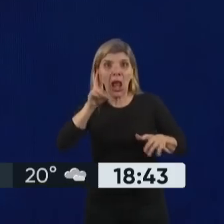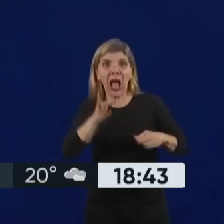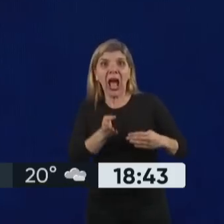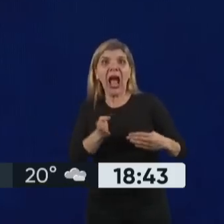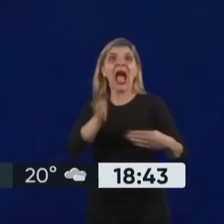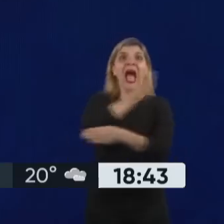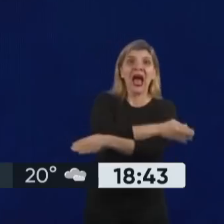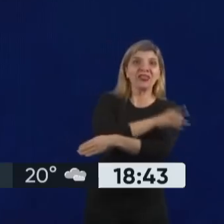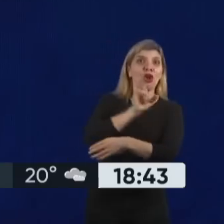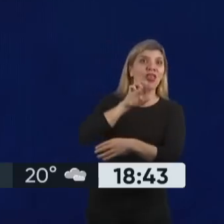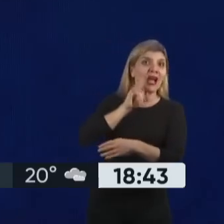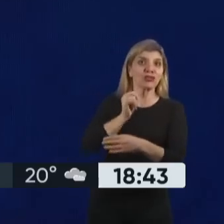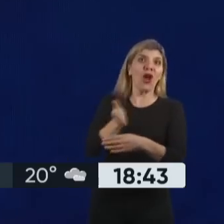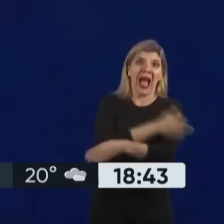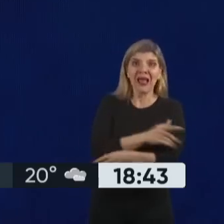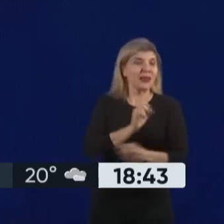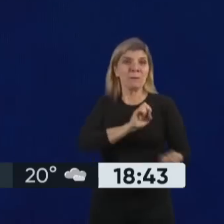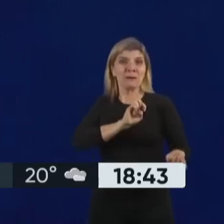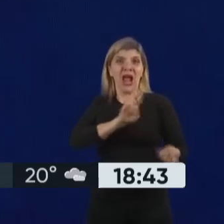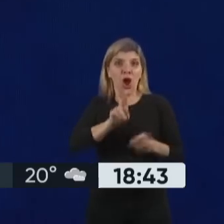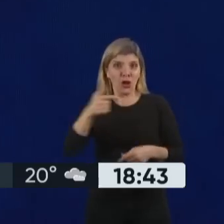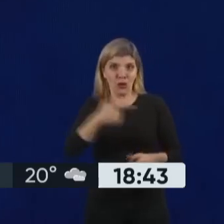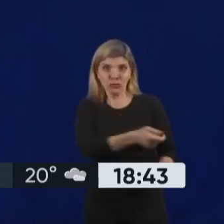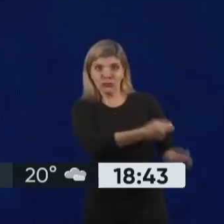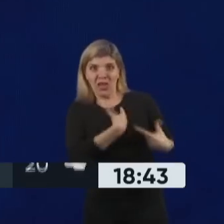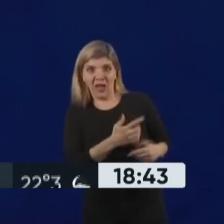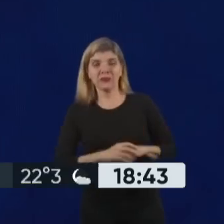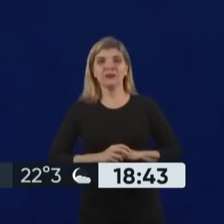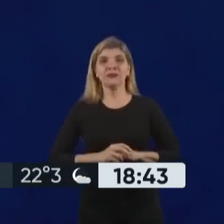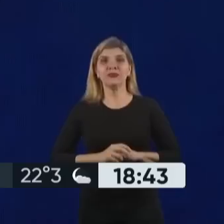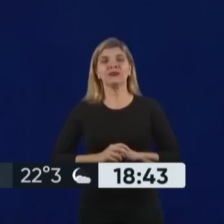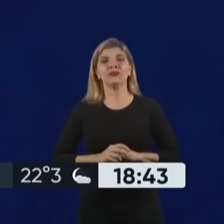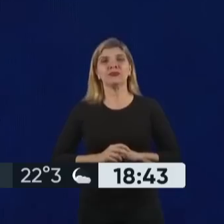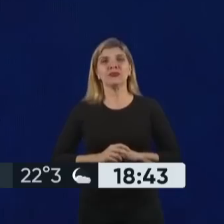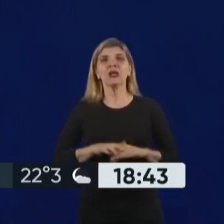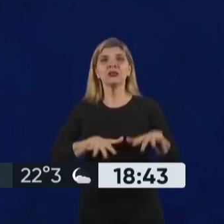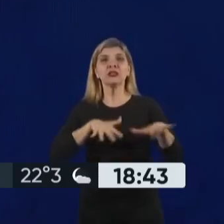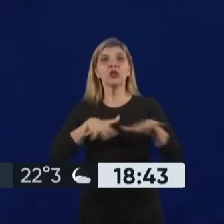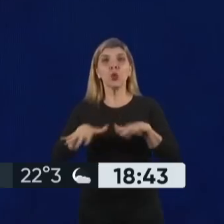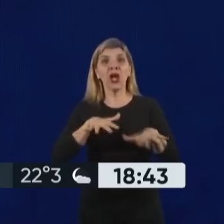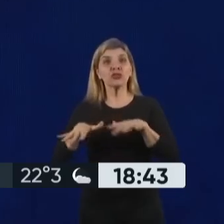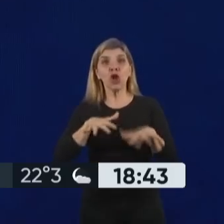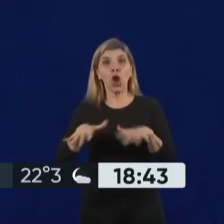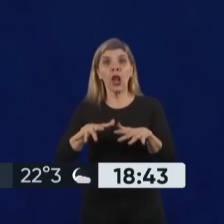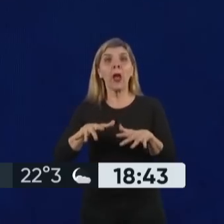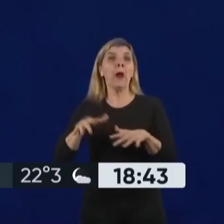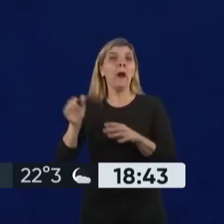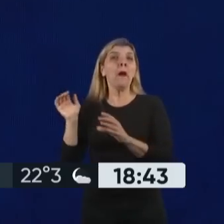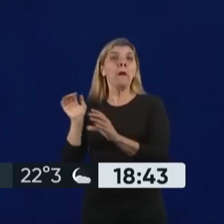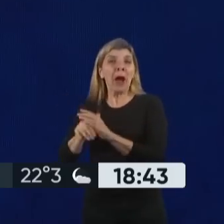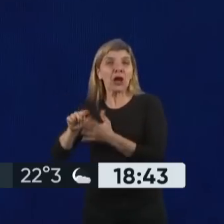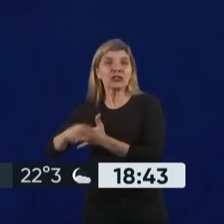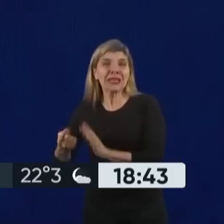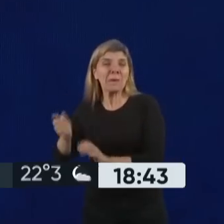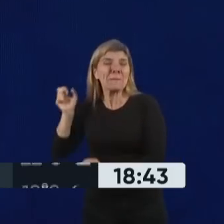de la herencia del Rodrigazo en términos de desequilibrio monetario, una situación en el Banco Central muchísimo